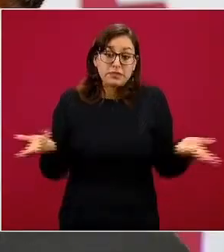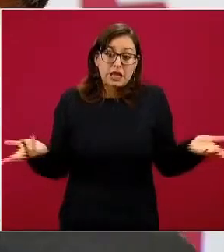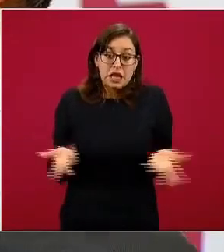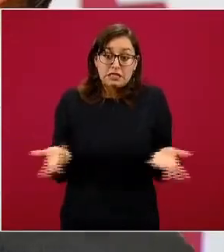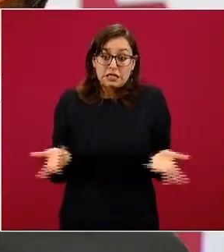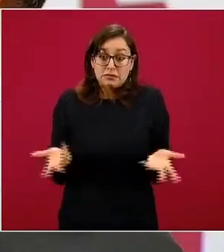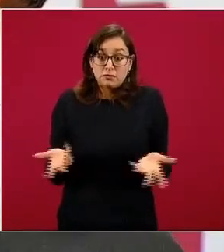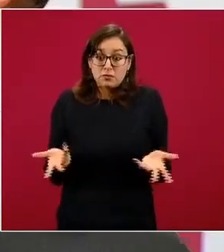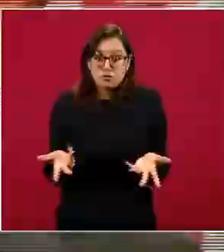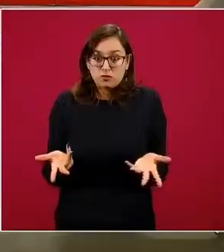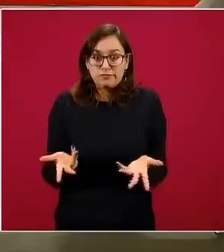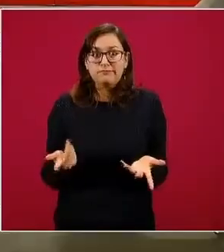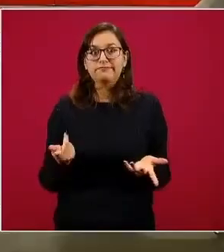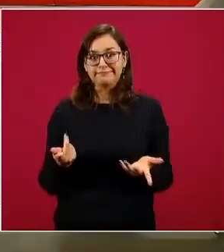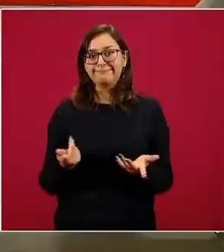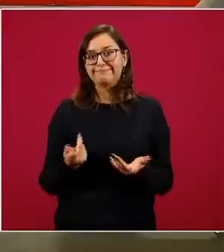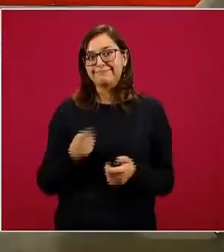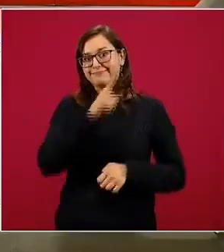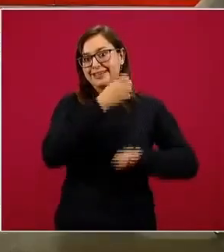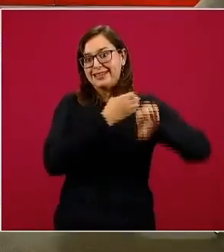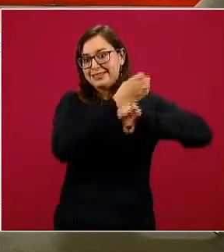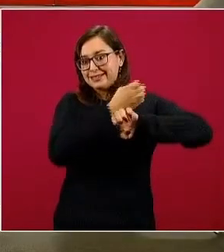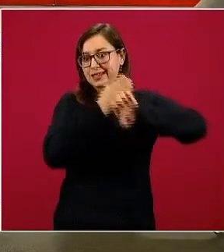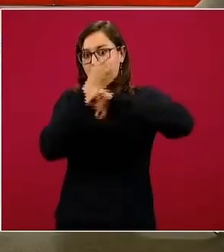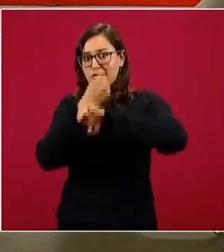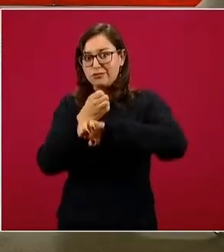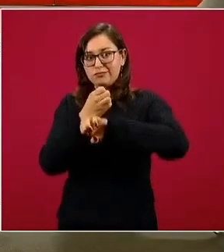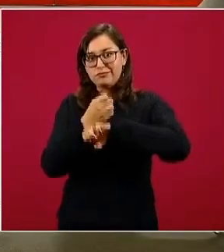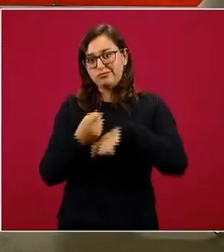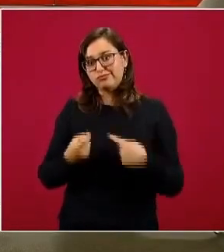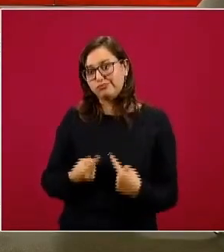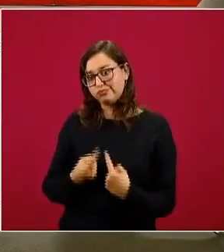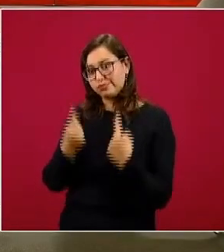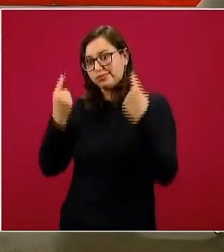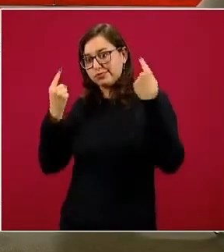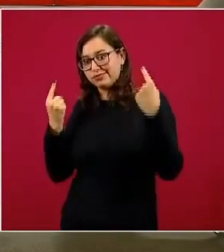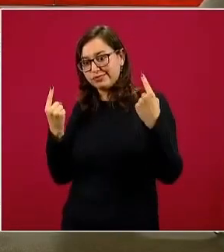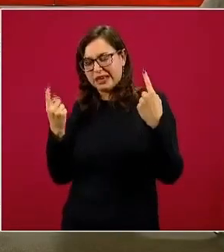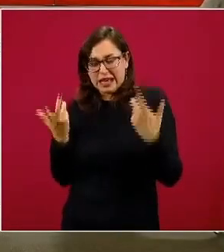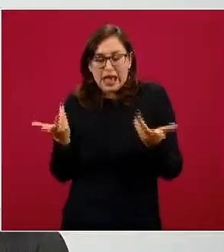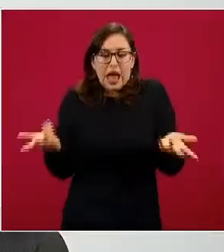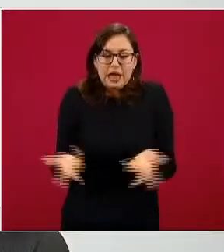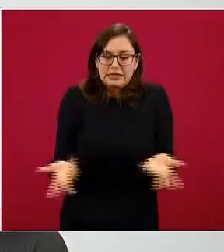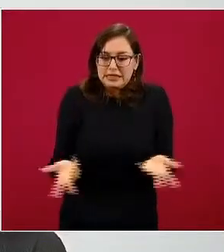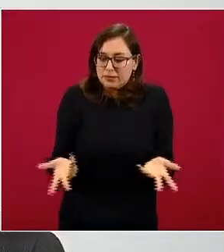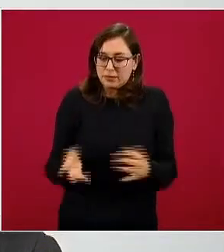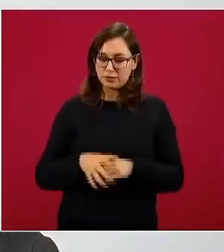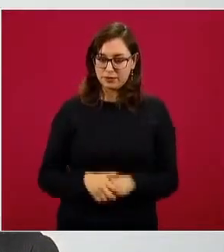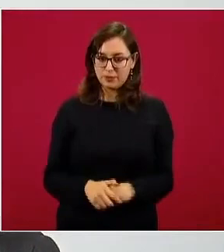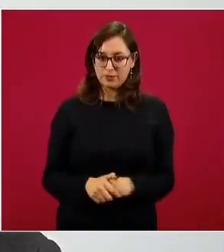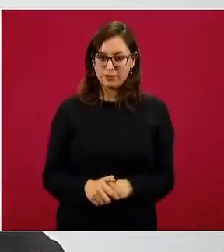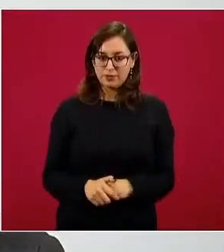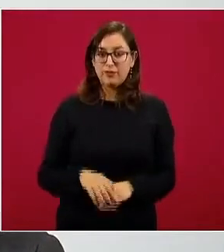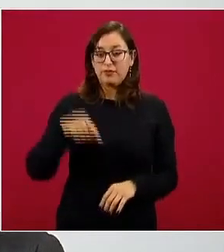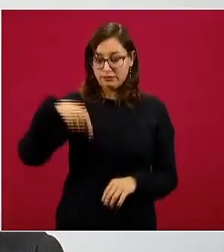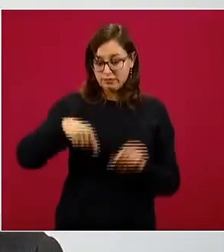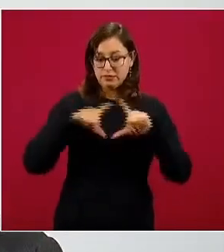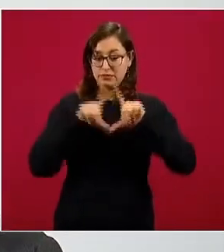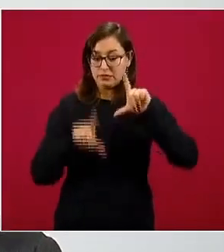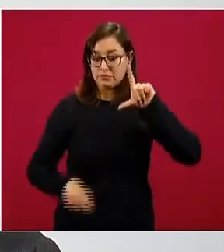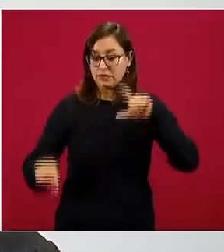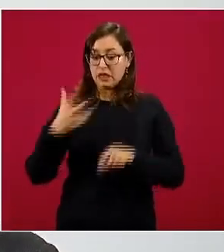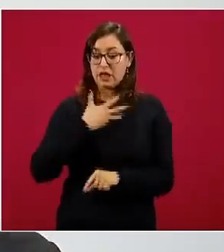específicos donde hay discrepancias entre autoridades administrativas. Tenemos en México 32